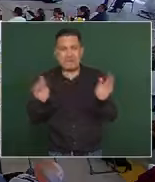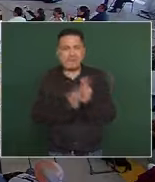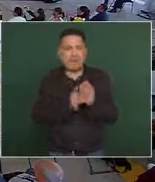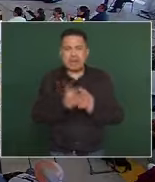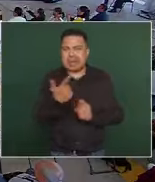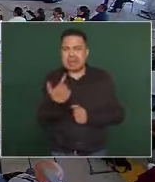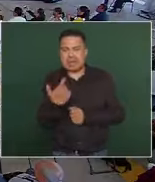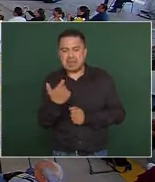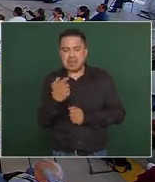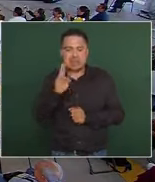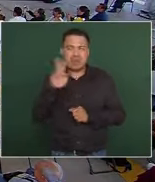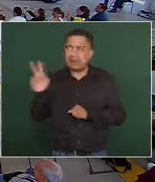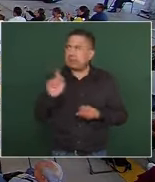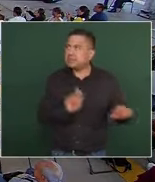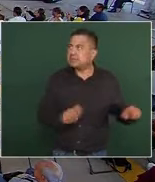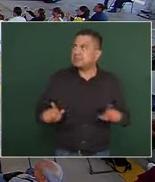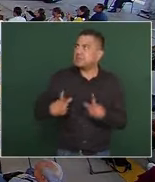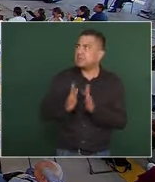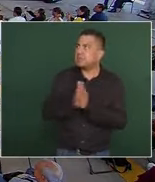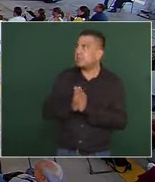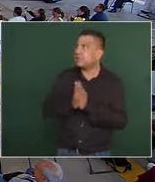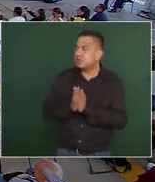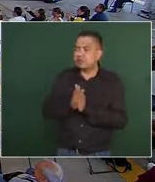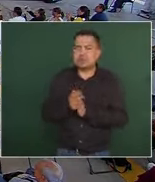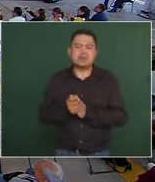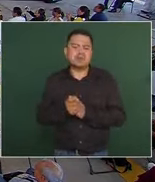450 mil, ahí está, a ver, por favor,